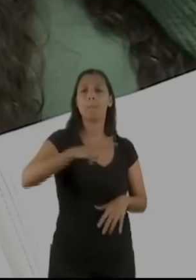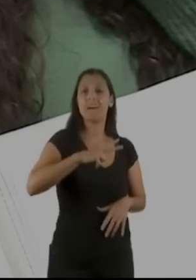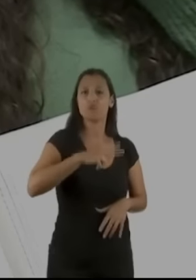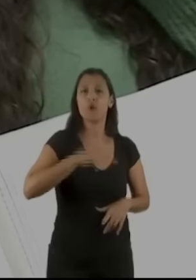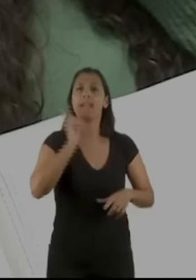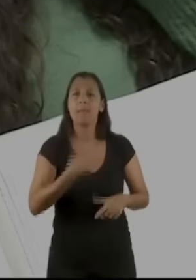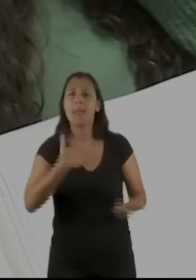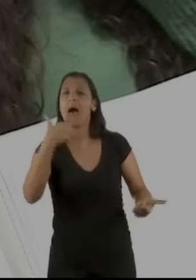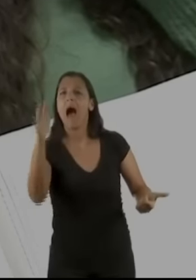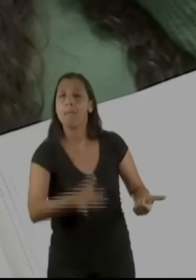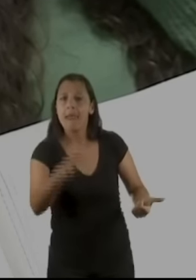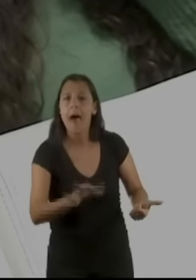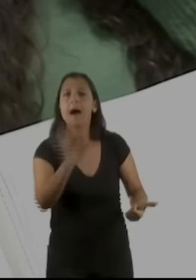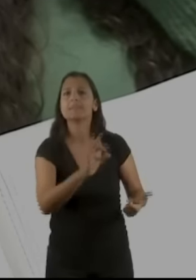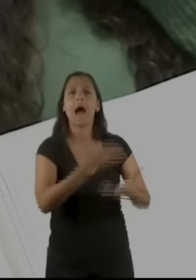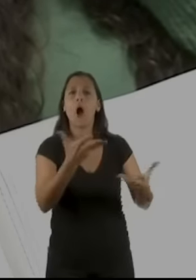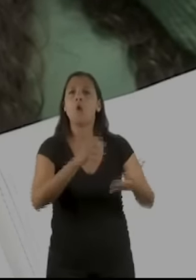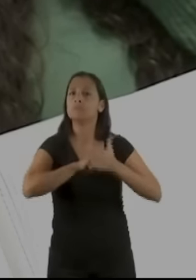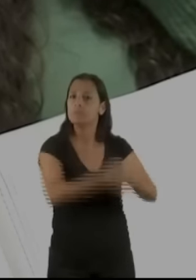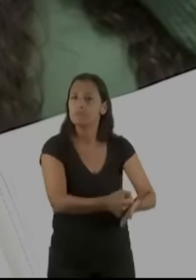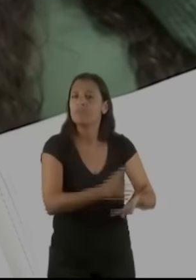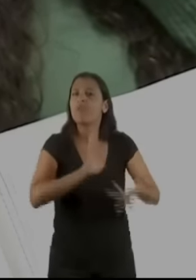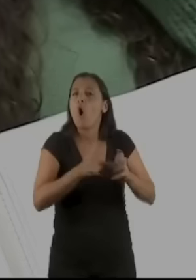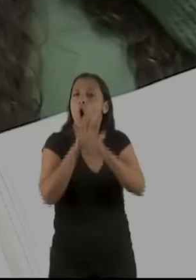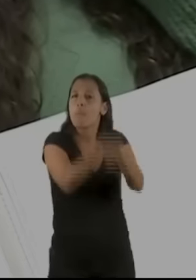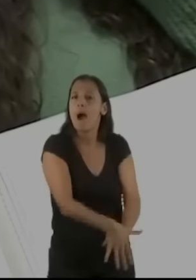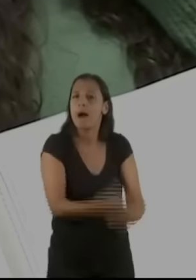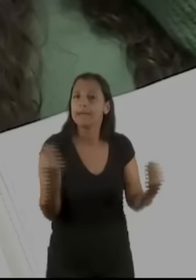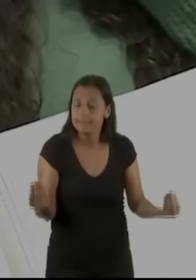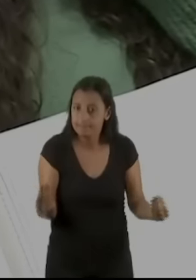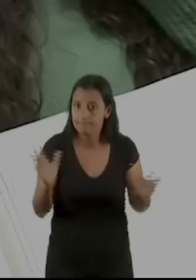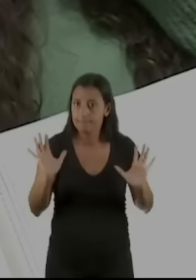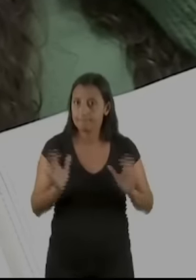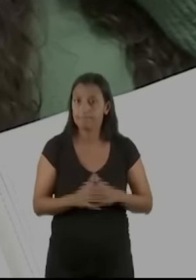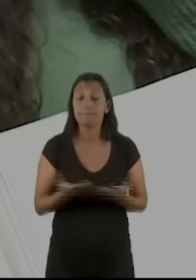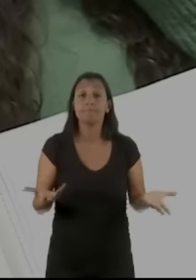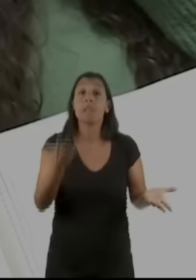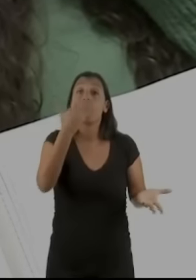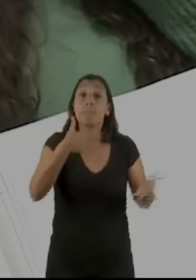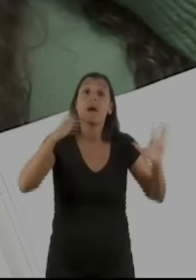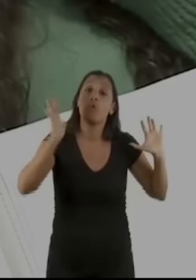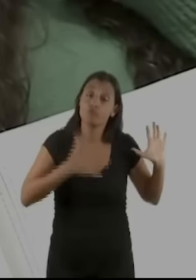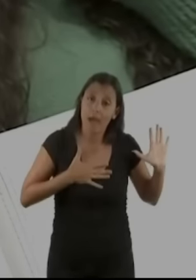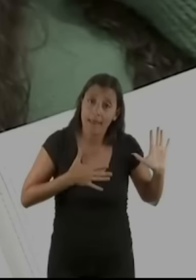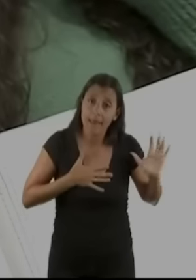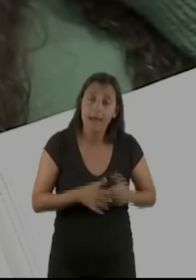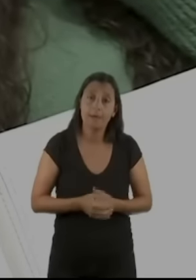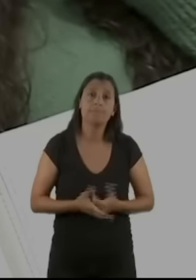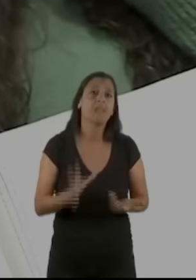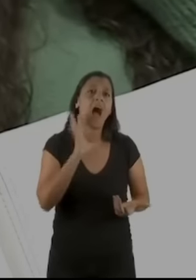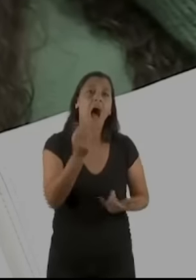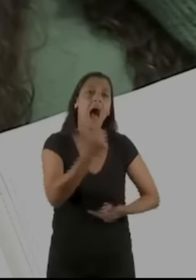intimidación y de autocensura si es posible Nos gustaría me gustaría un